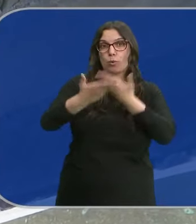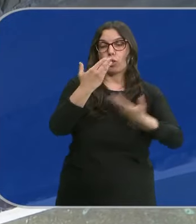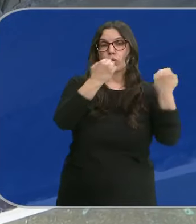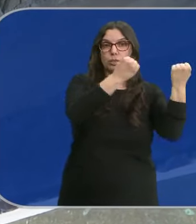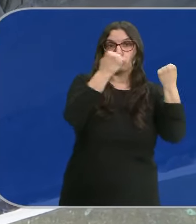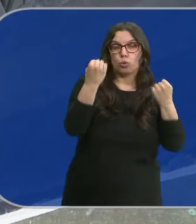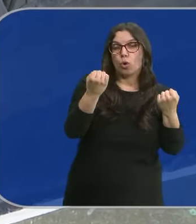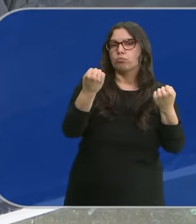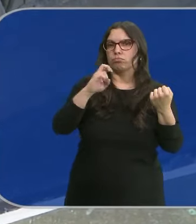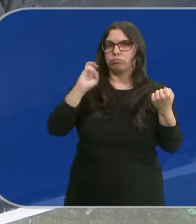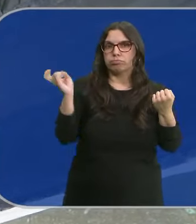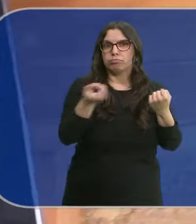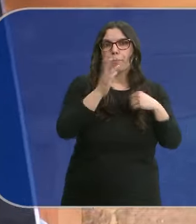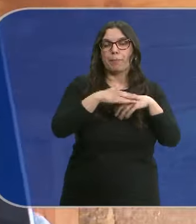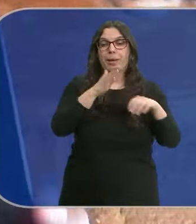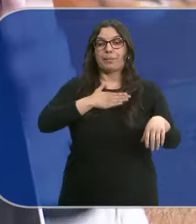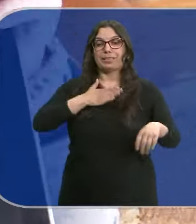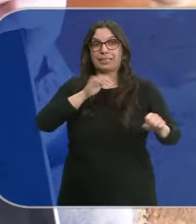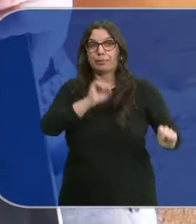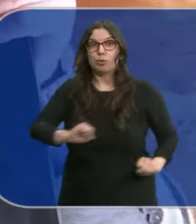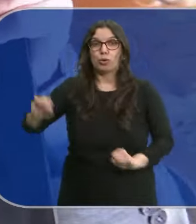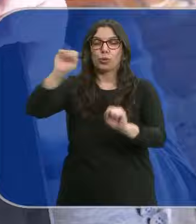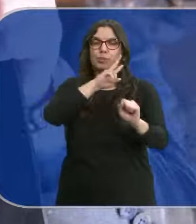entre instituciones para proteger el patrimonio.